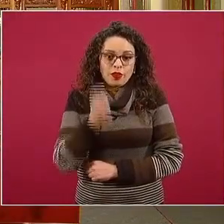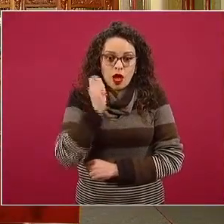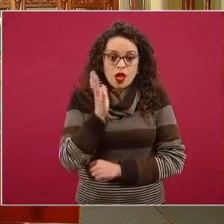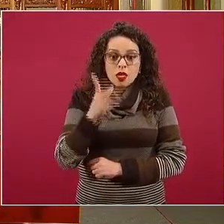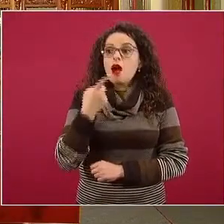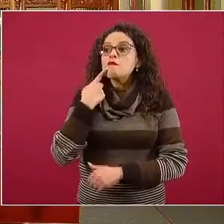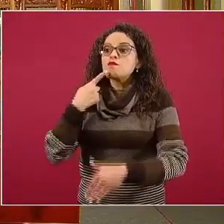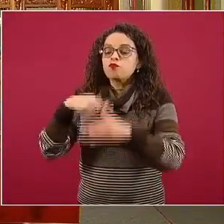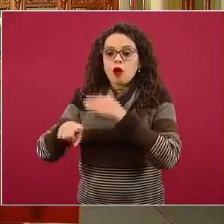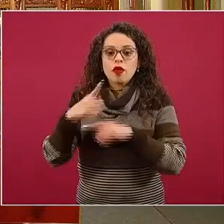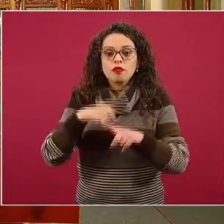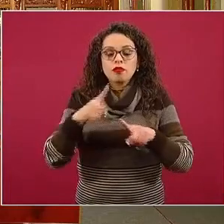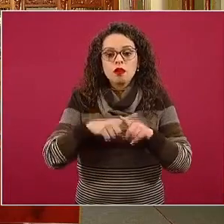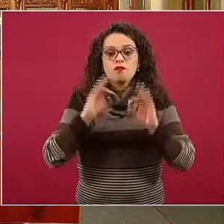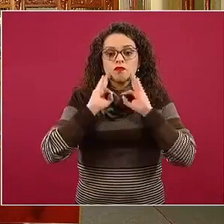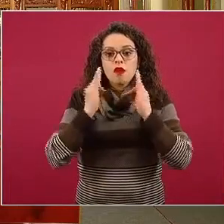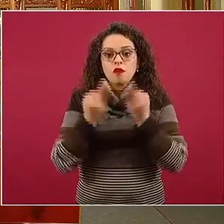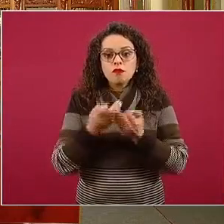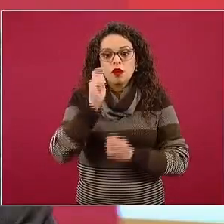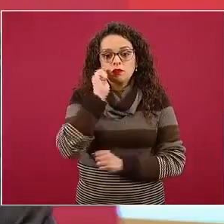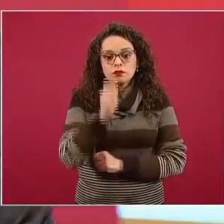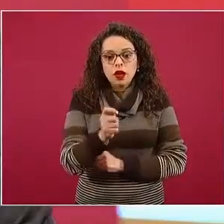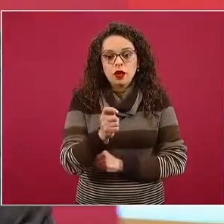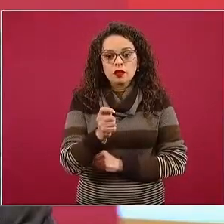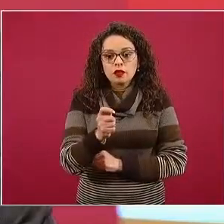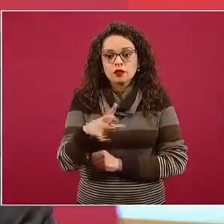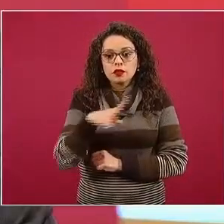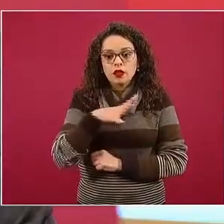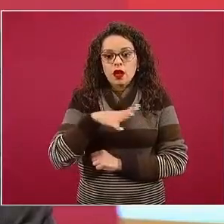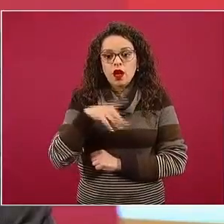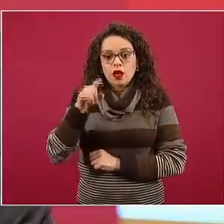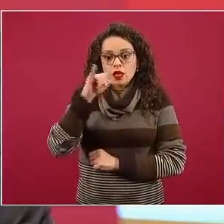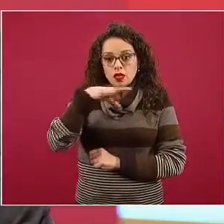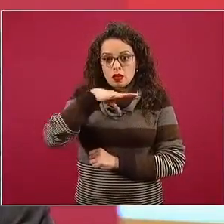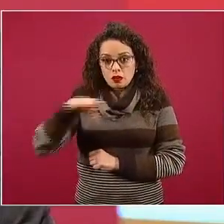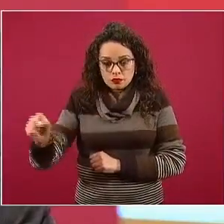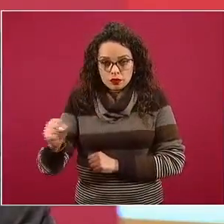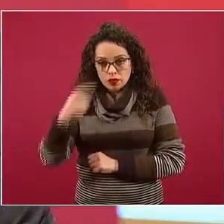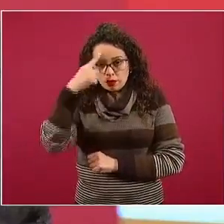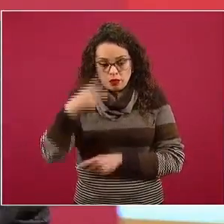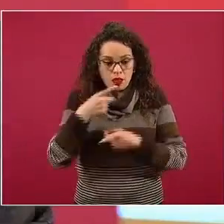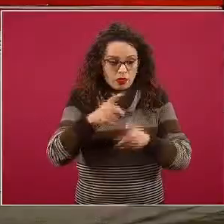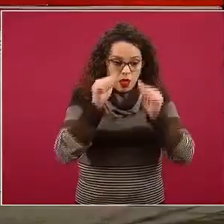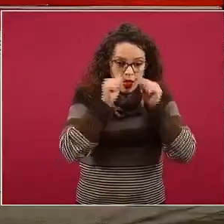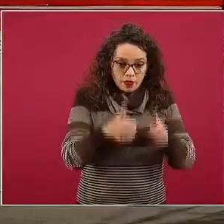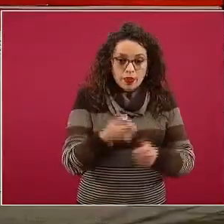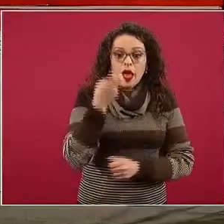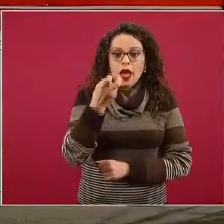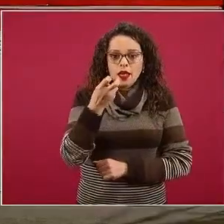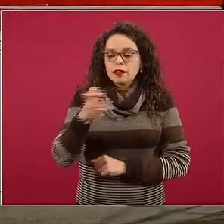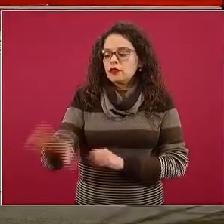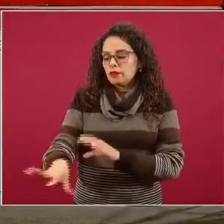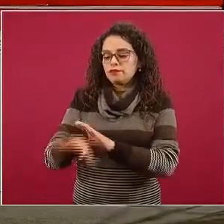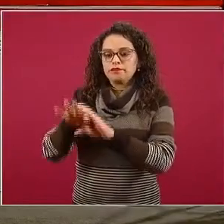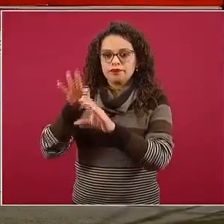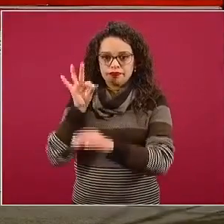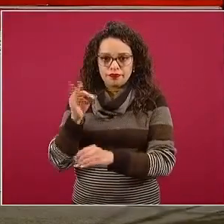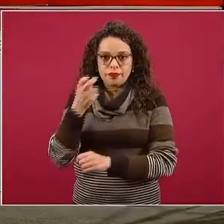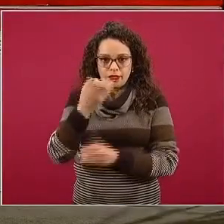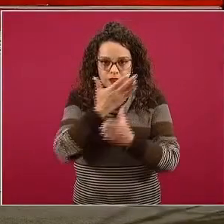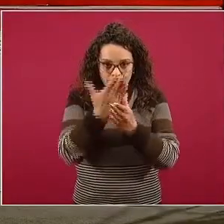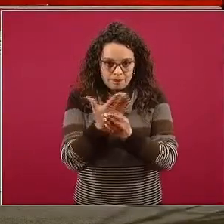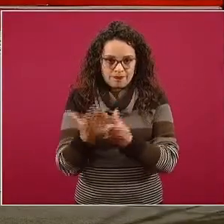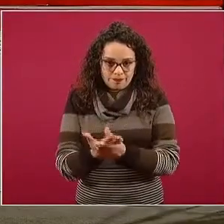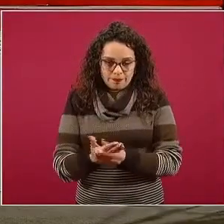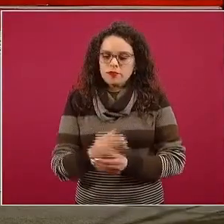de acercamiento ciudadano que tiene el Instituto Mexicano del Seguro Social, pues de ahí se tomará seguramente. Entonces, con mucho